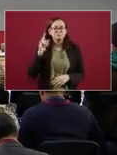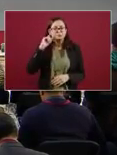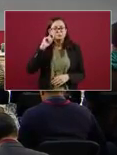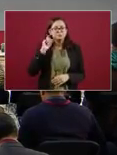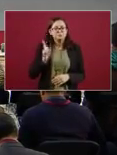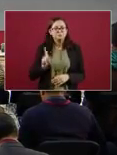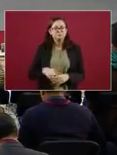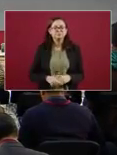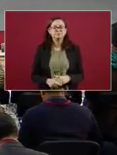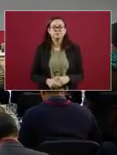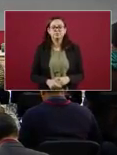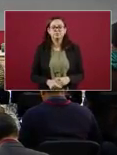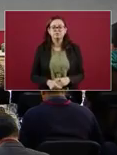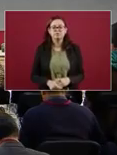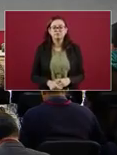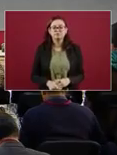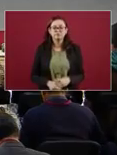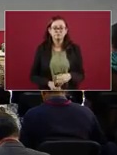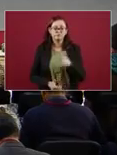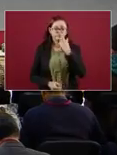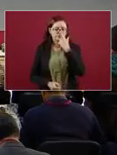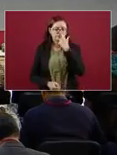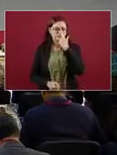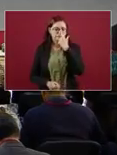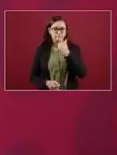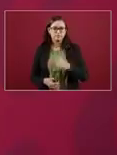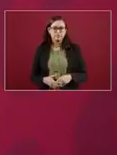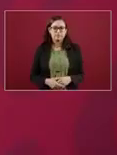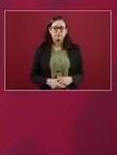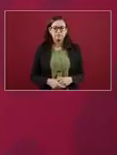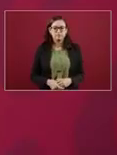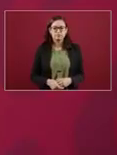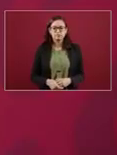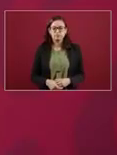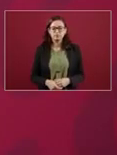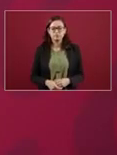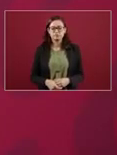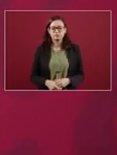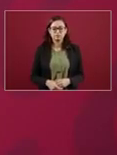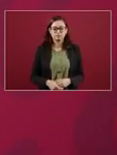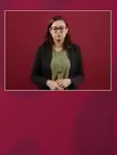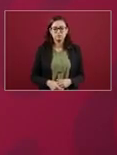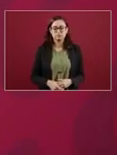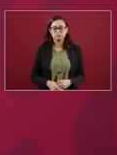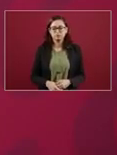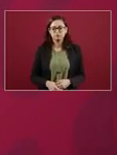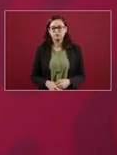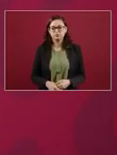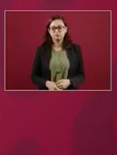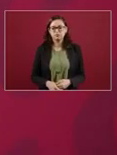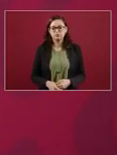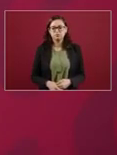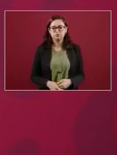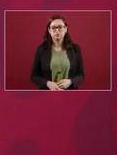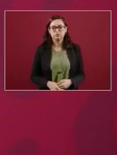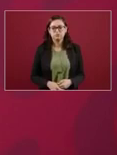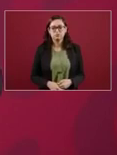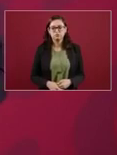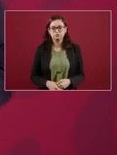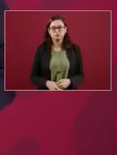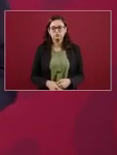No, es que se termina el periodo a finales de este